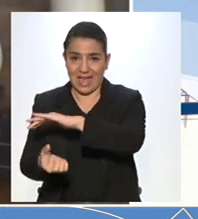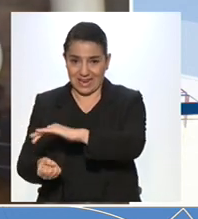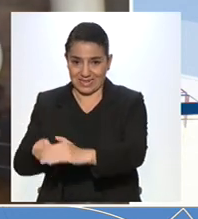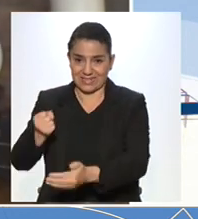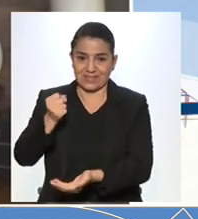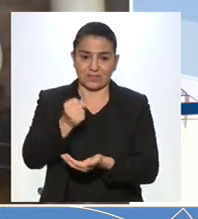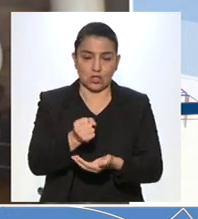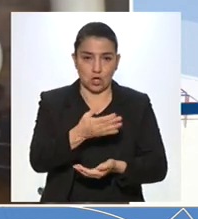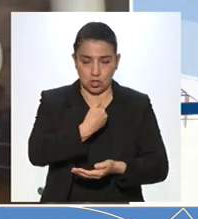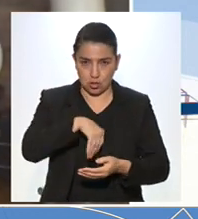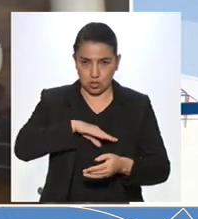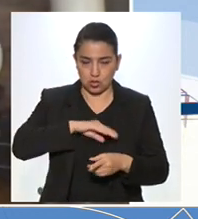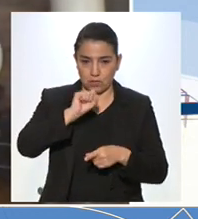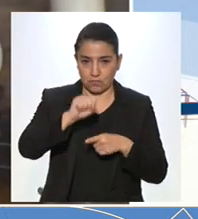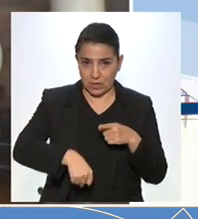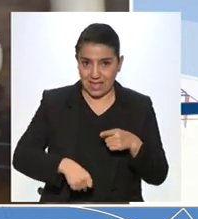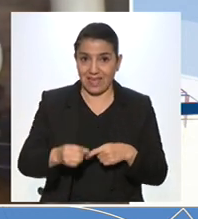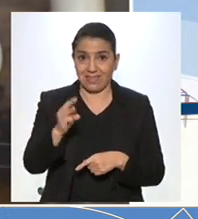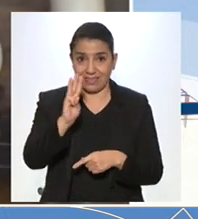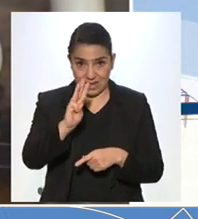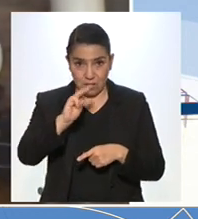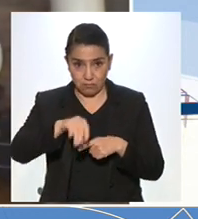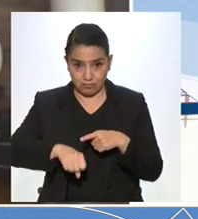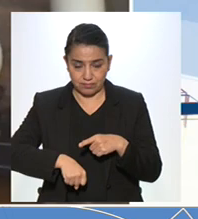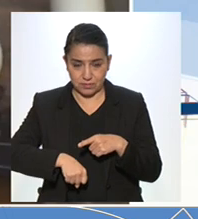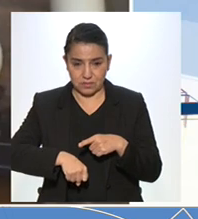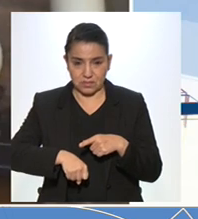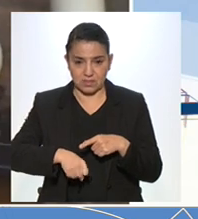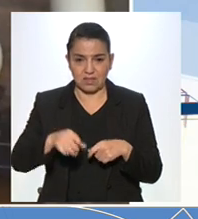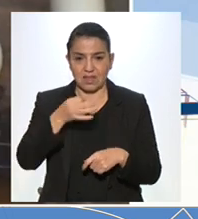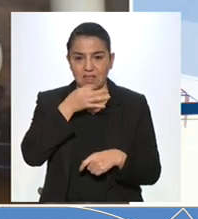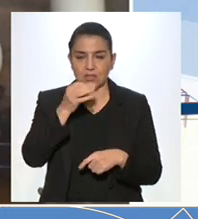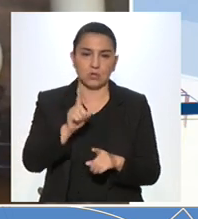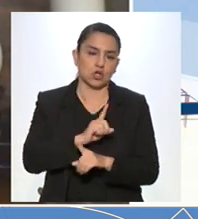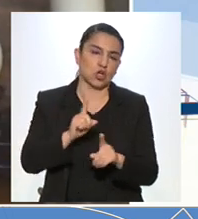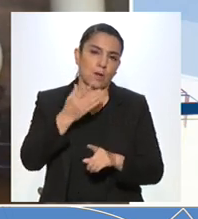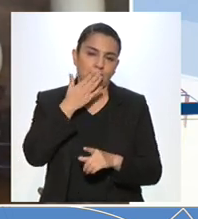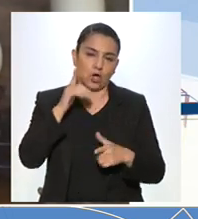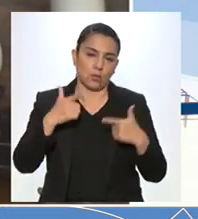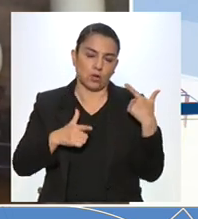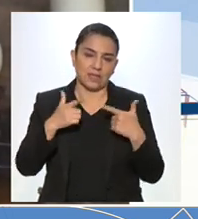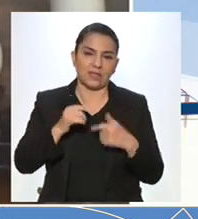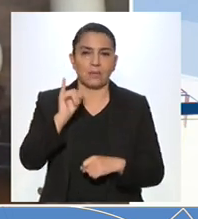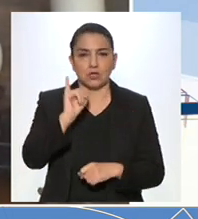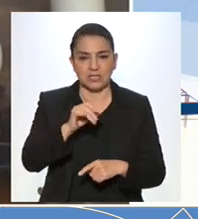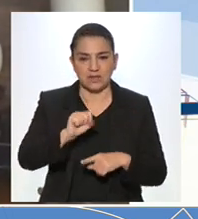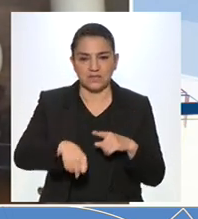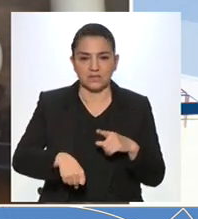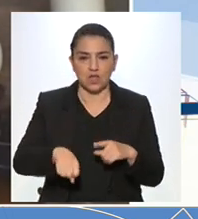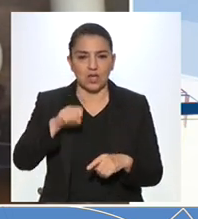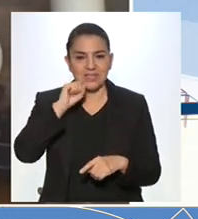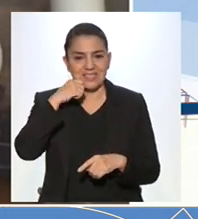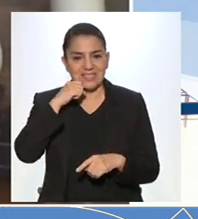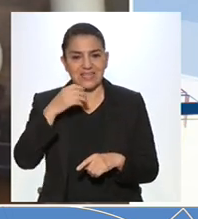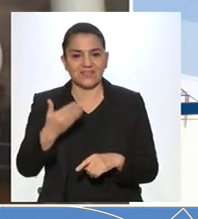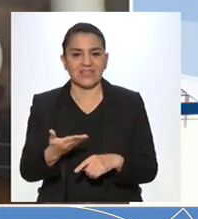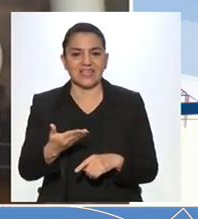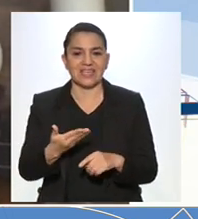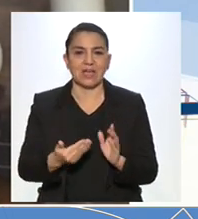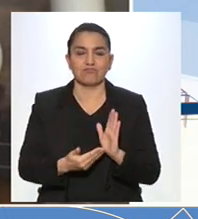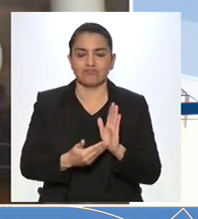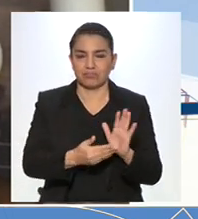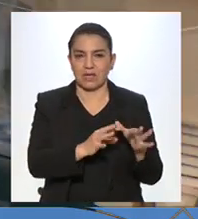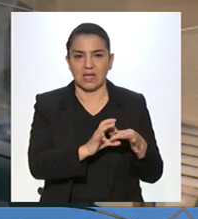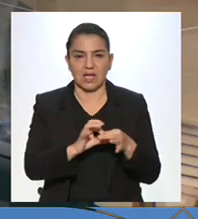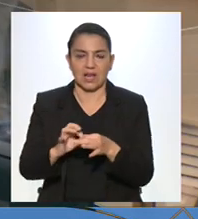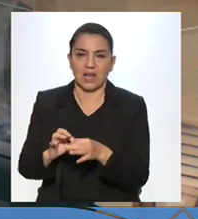terminado aprobando los retiros, los tres retiros, que de todos decimos, mire, no es la mejor política pública, pero lo voy a hacer. Había un elemento que podía anclarse